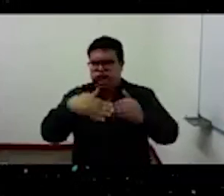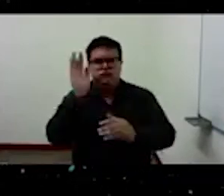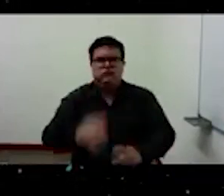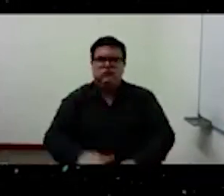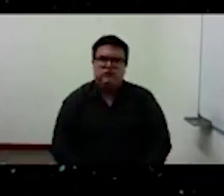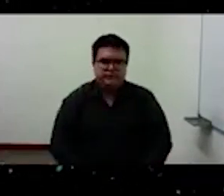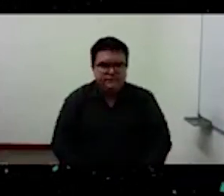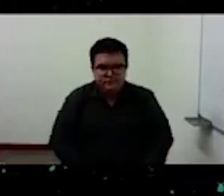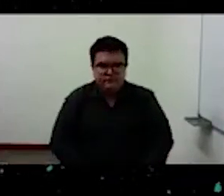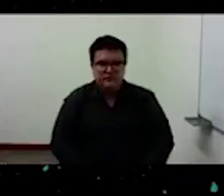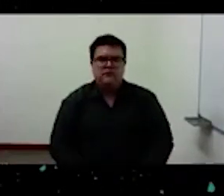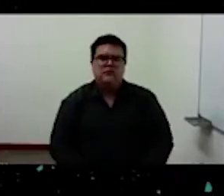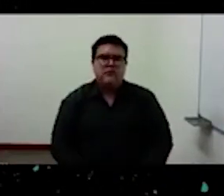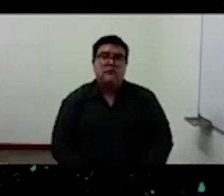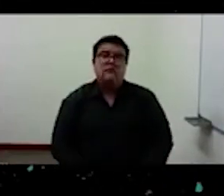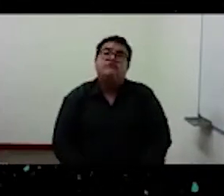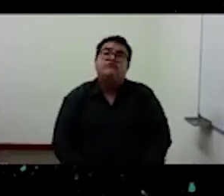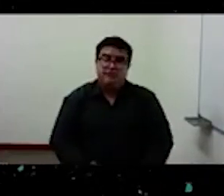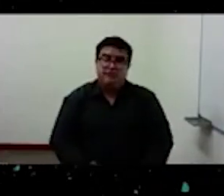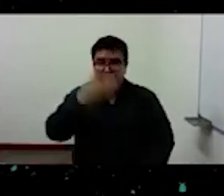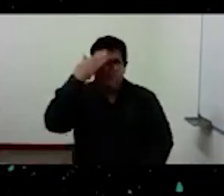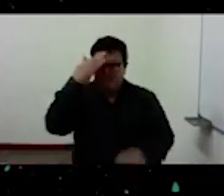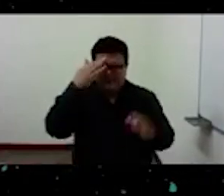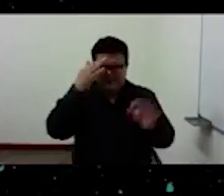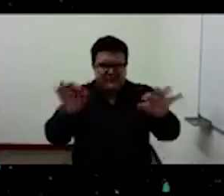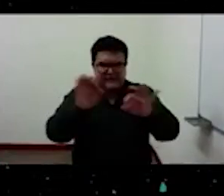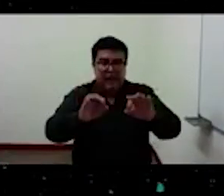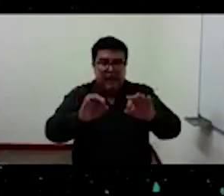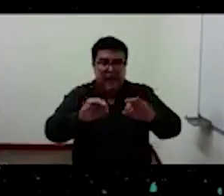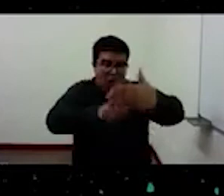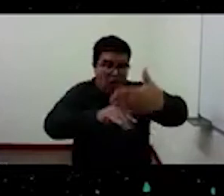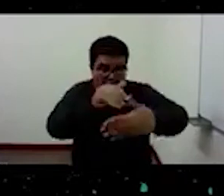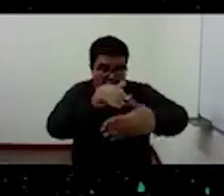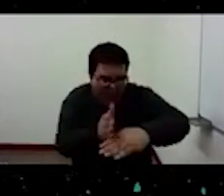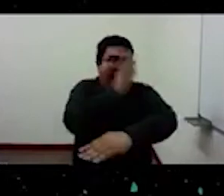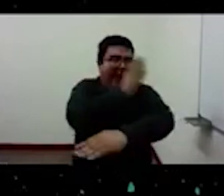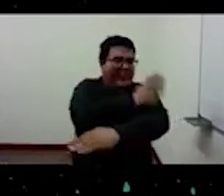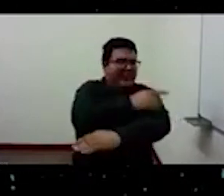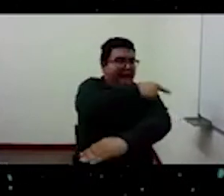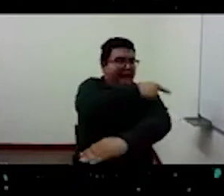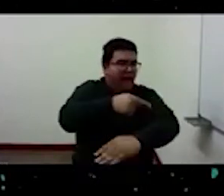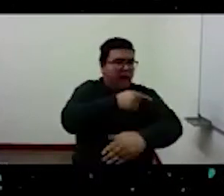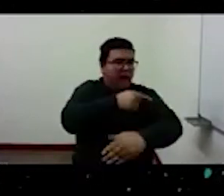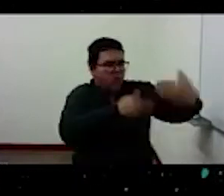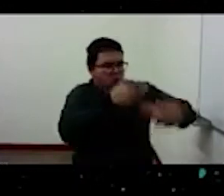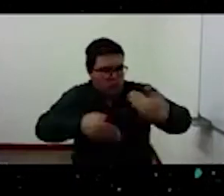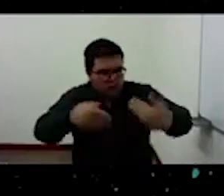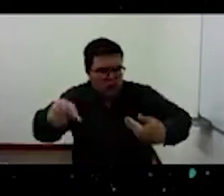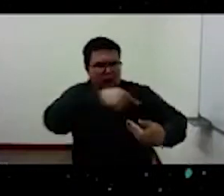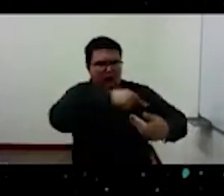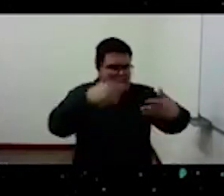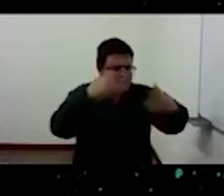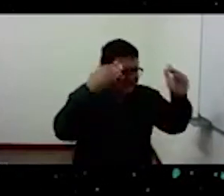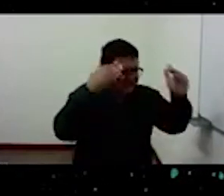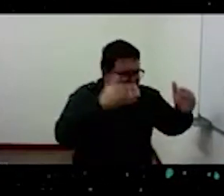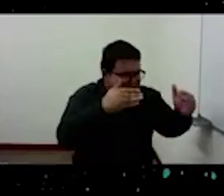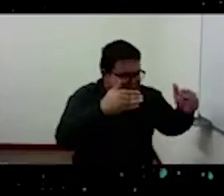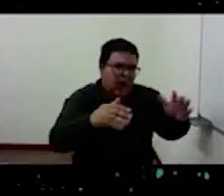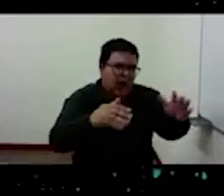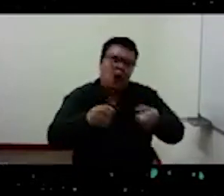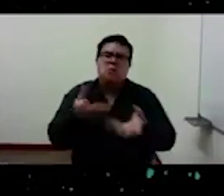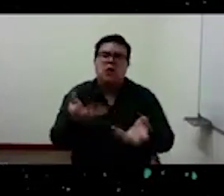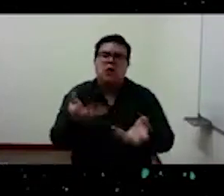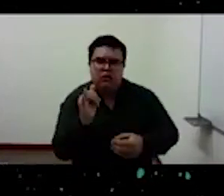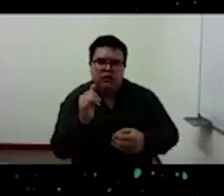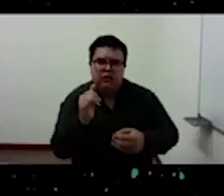pues con frecuencia el pintor pasa más tiempo en lo prepictórico que en lo pictórico. Y de la fuerza que permite